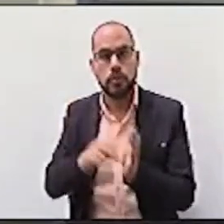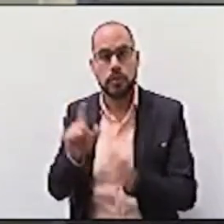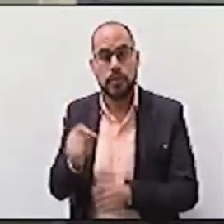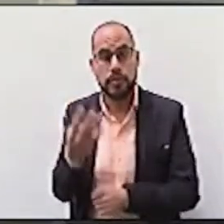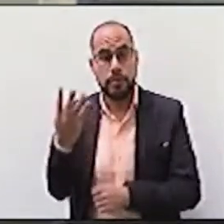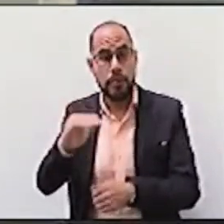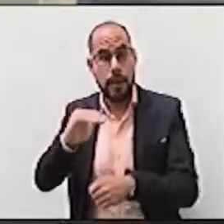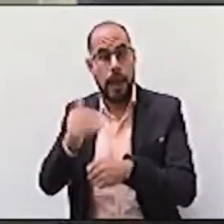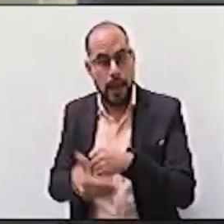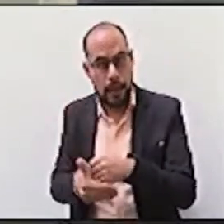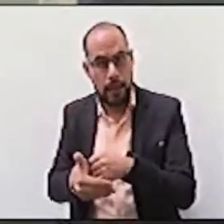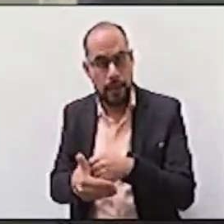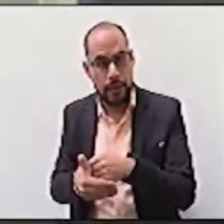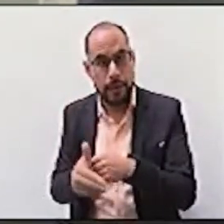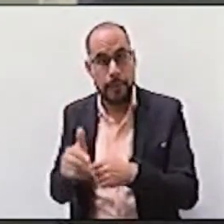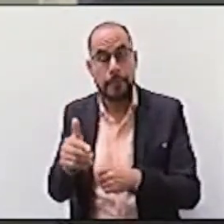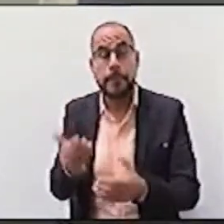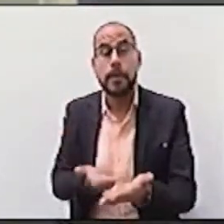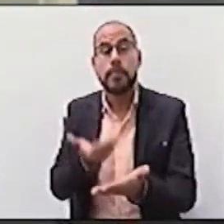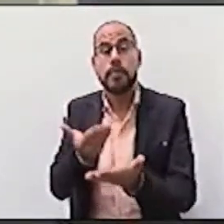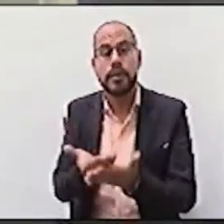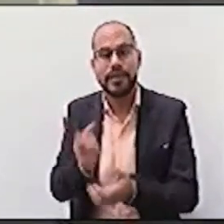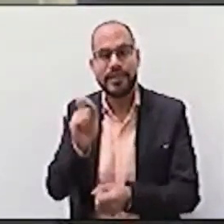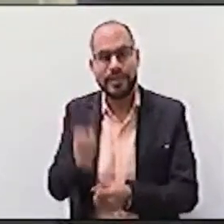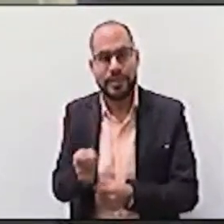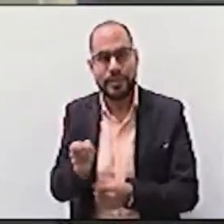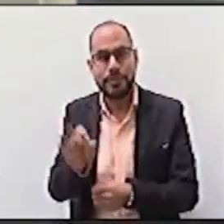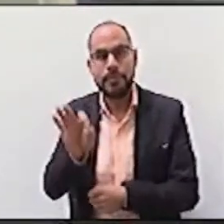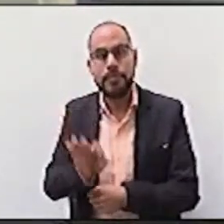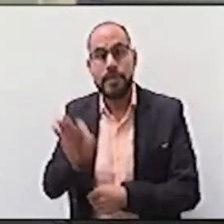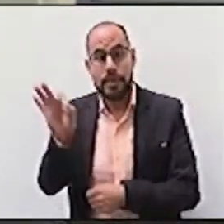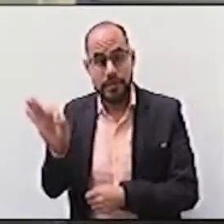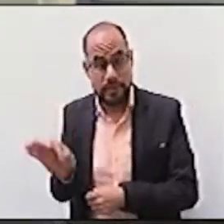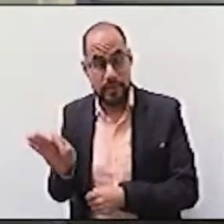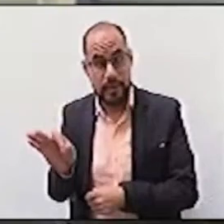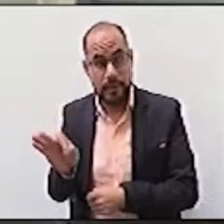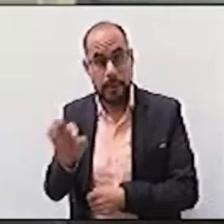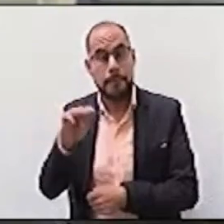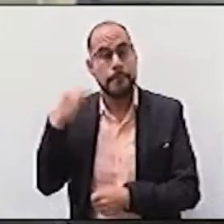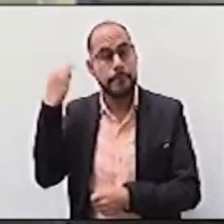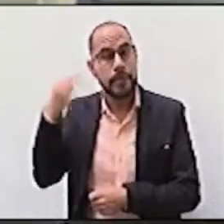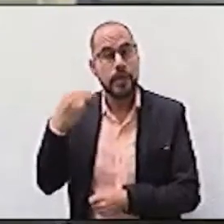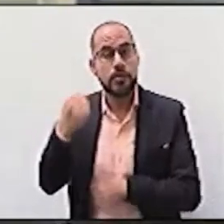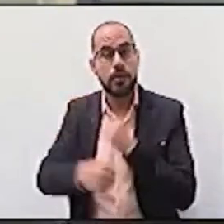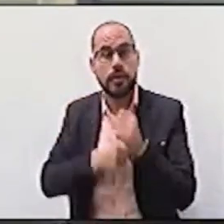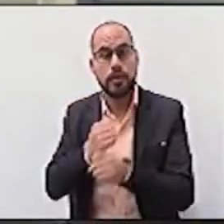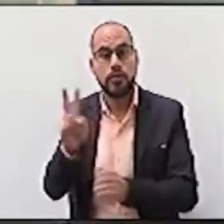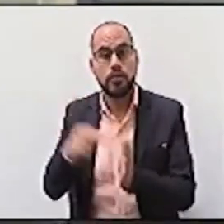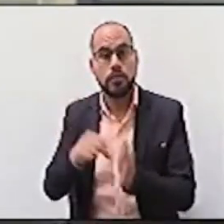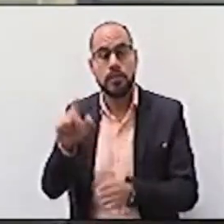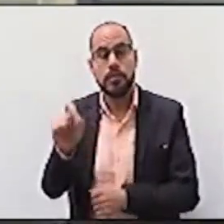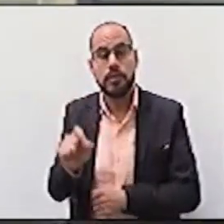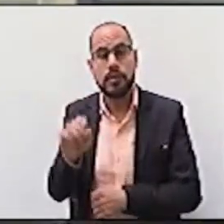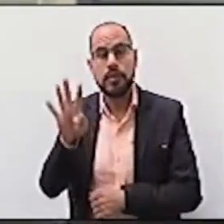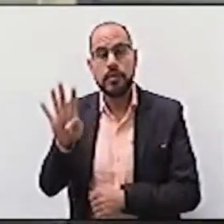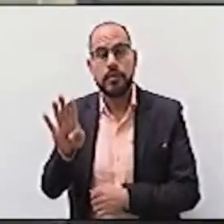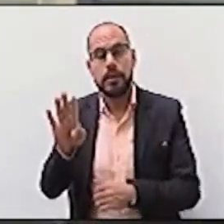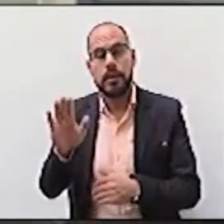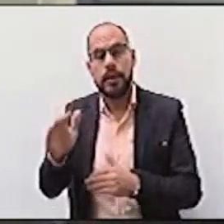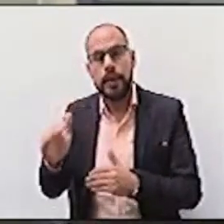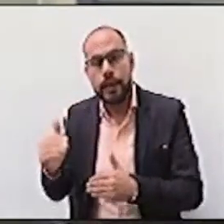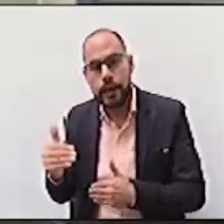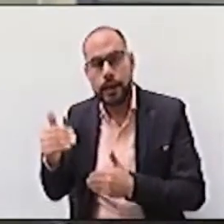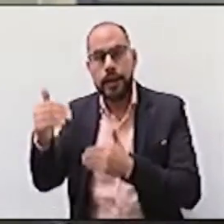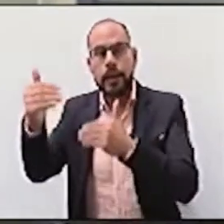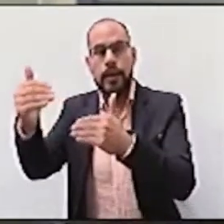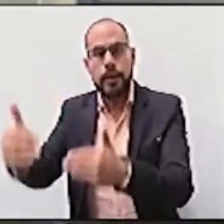La propuesta consistía en que en lugar de que fuese marzo de 2024, se trasladara